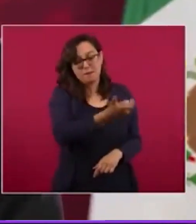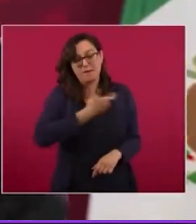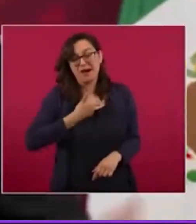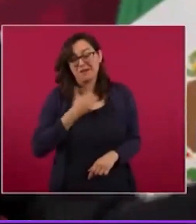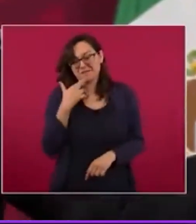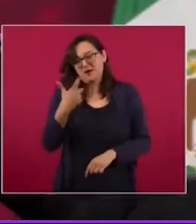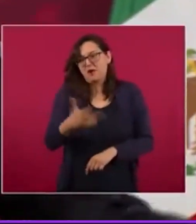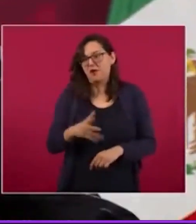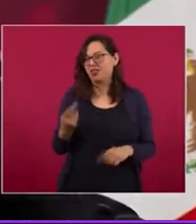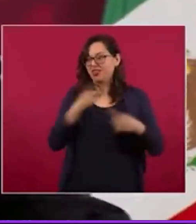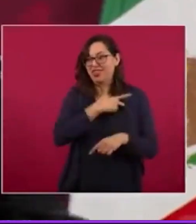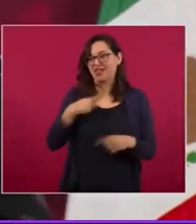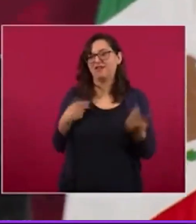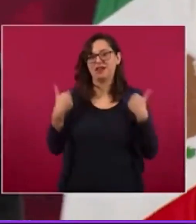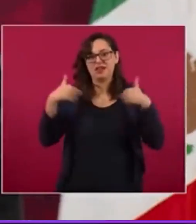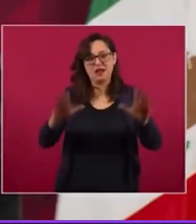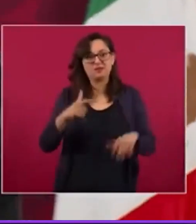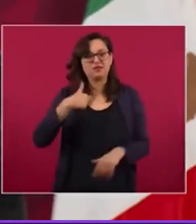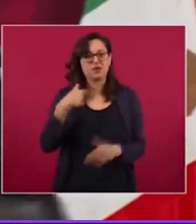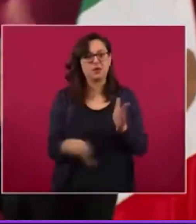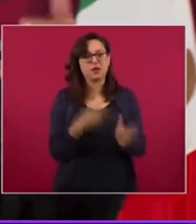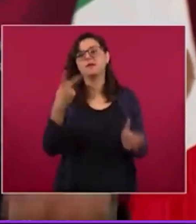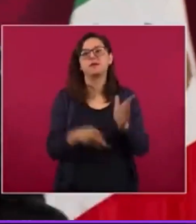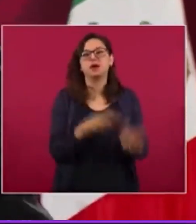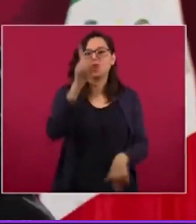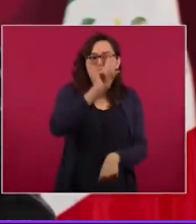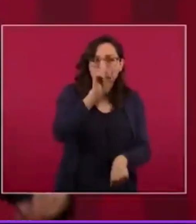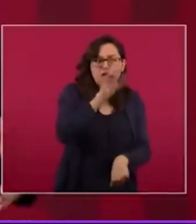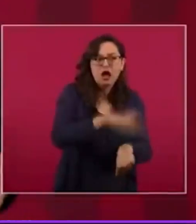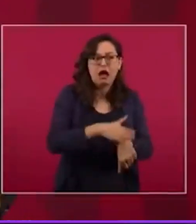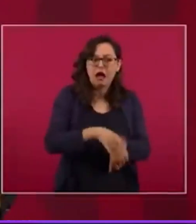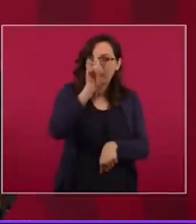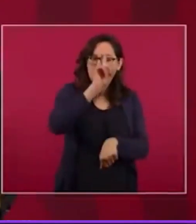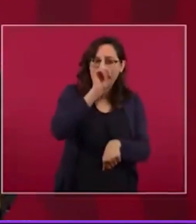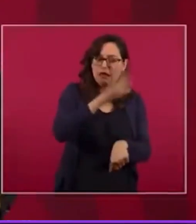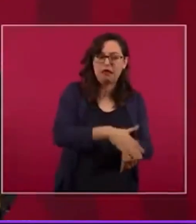pero deben de hacer una revisión